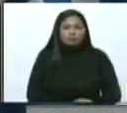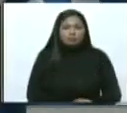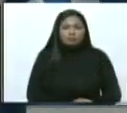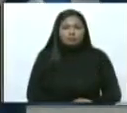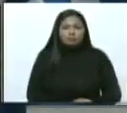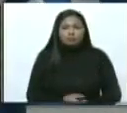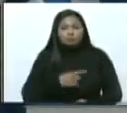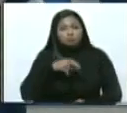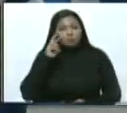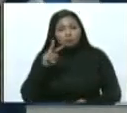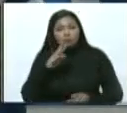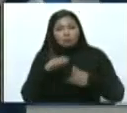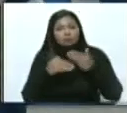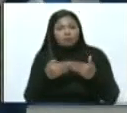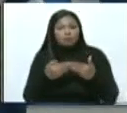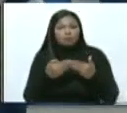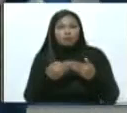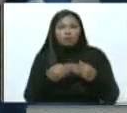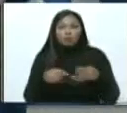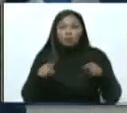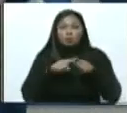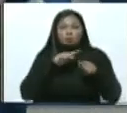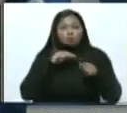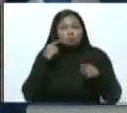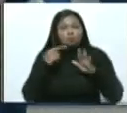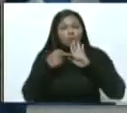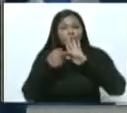tal sentido, quiero destacar que